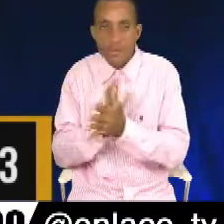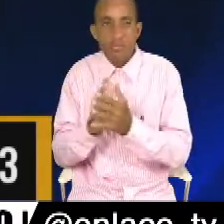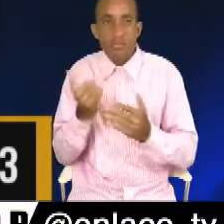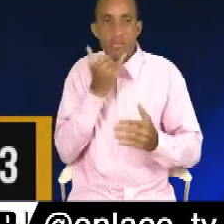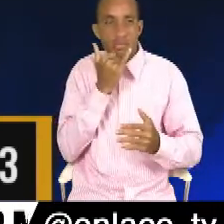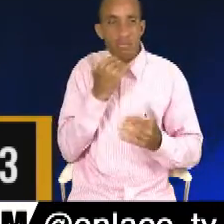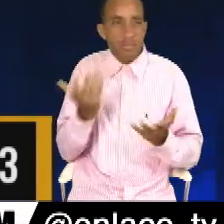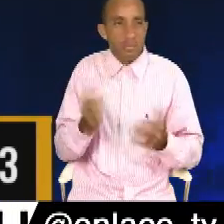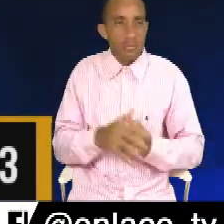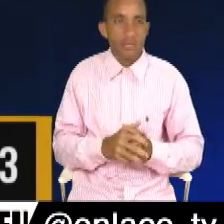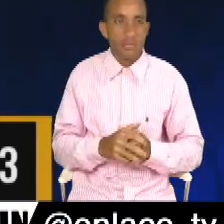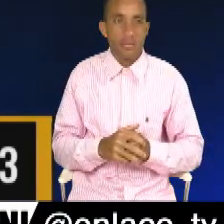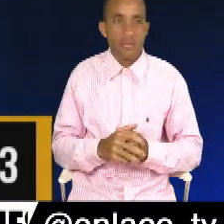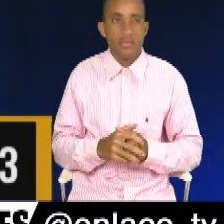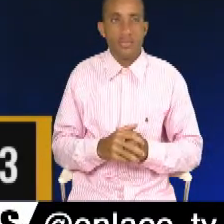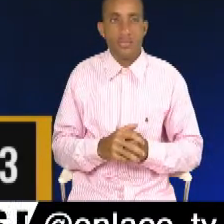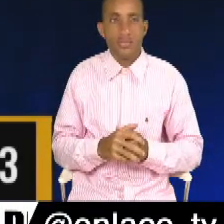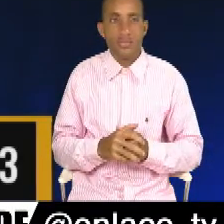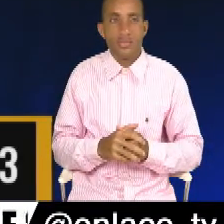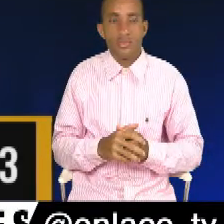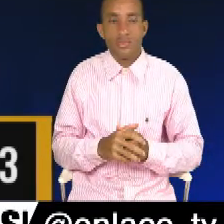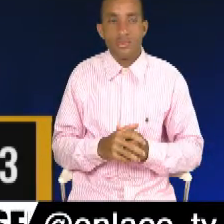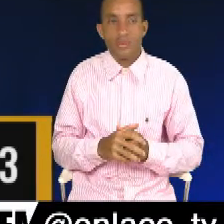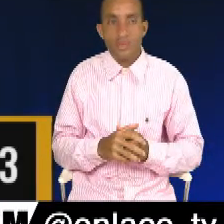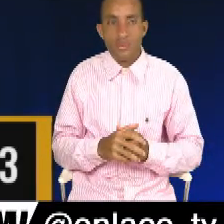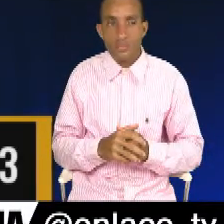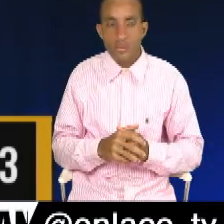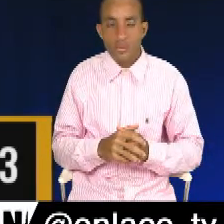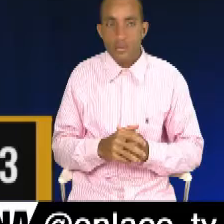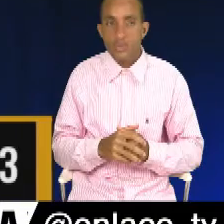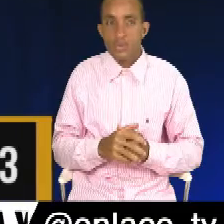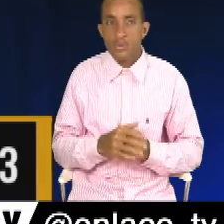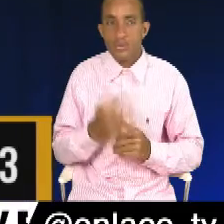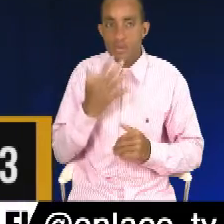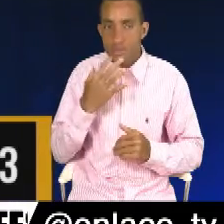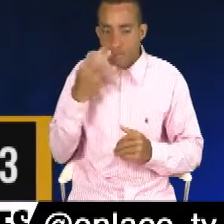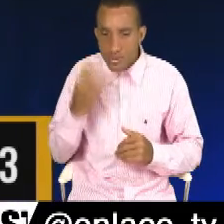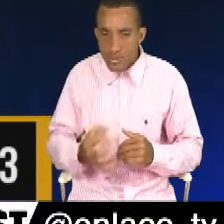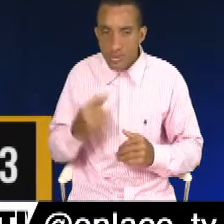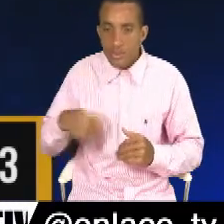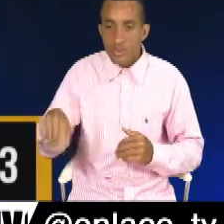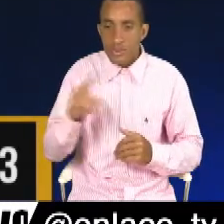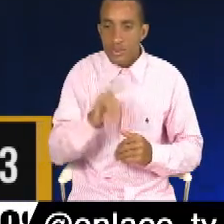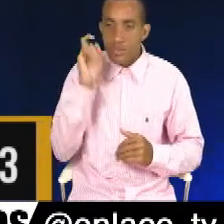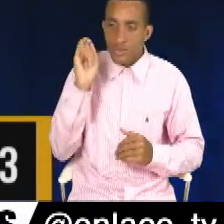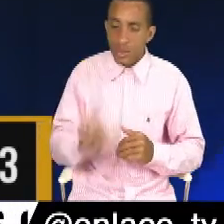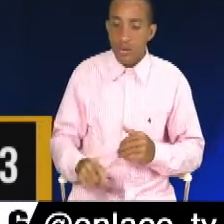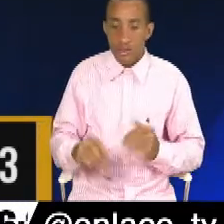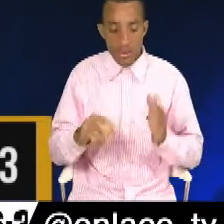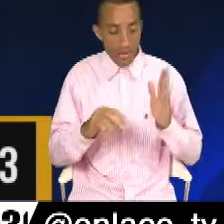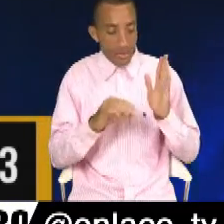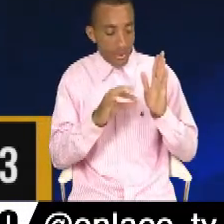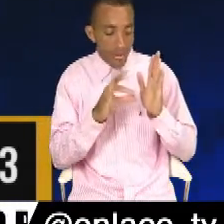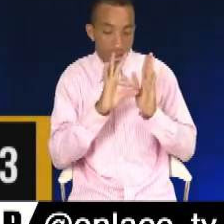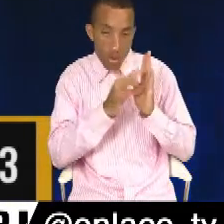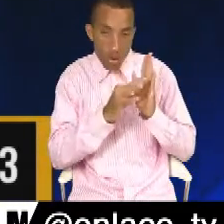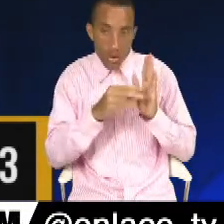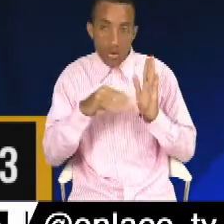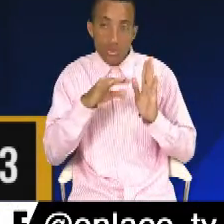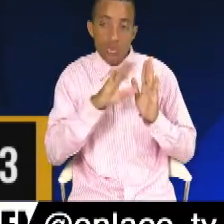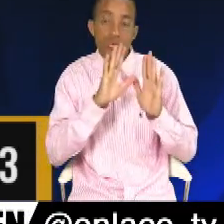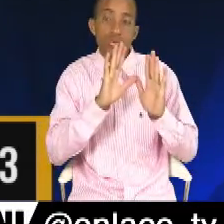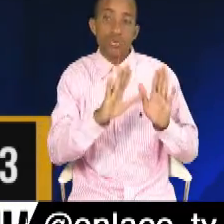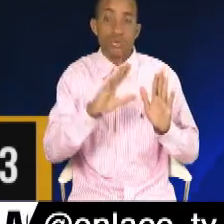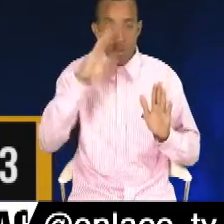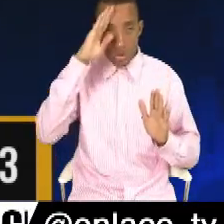Y no hubo abuso por parte de la institución. Lo cierto es que ellos deben actuar durante todo el protocolo, los protocolos que están diseñados para